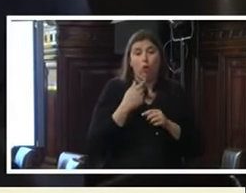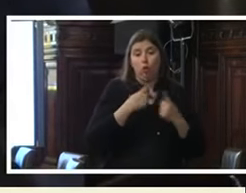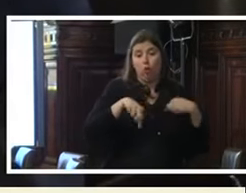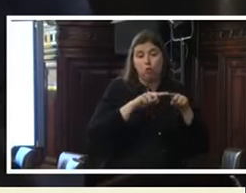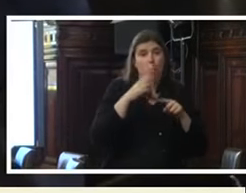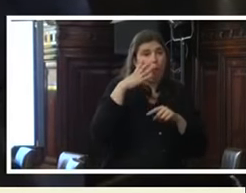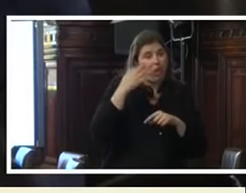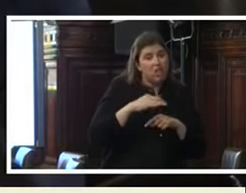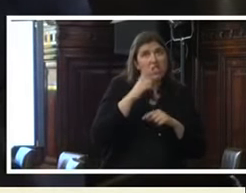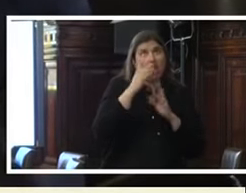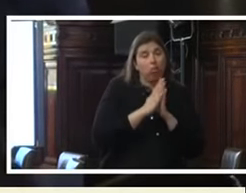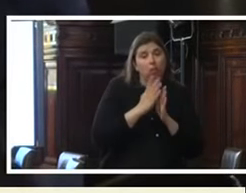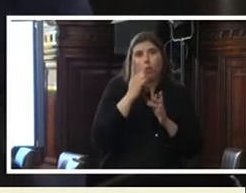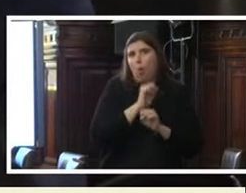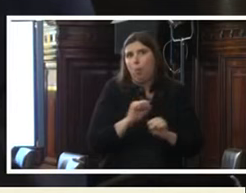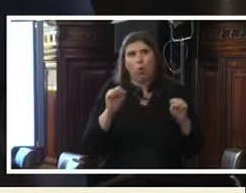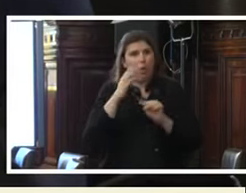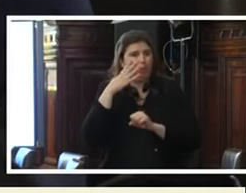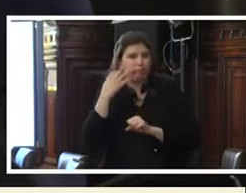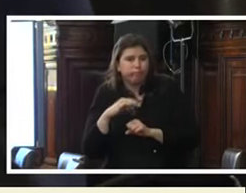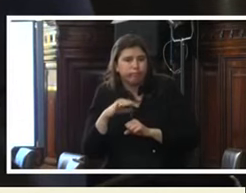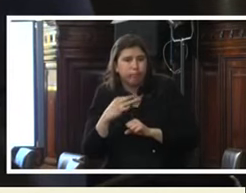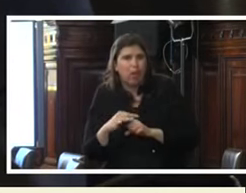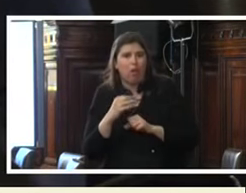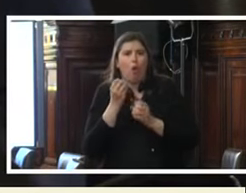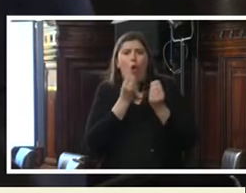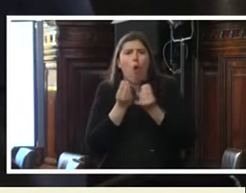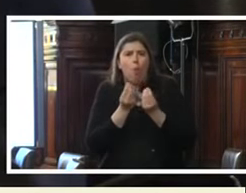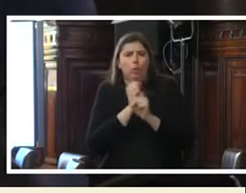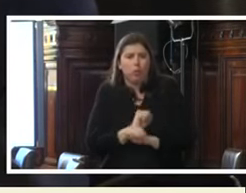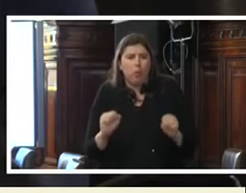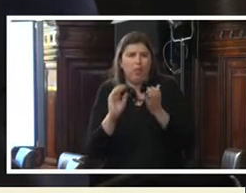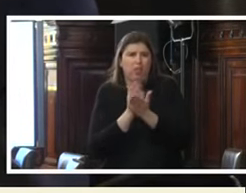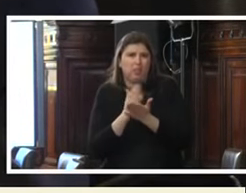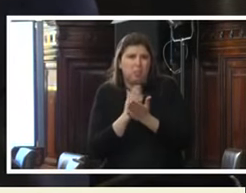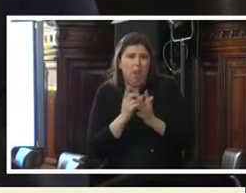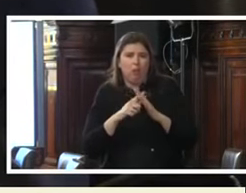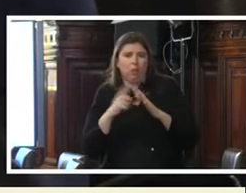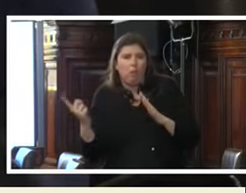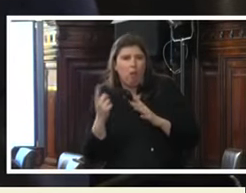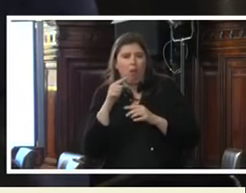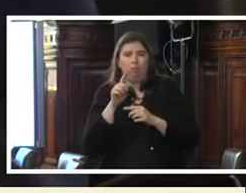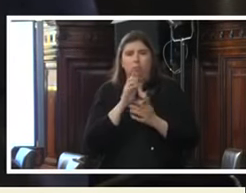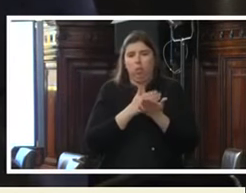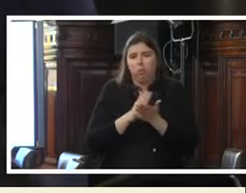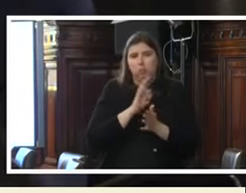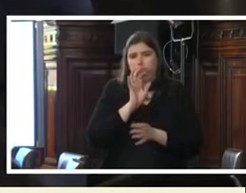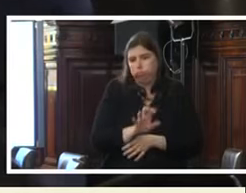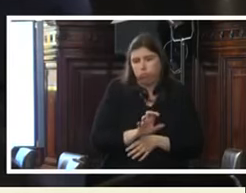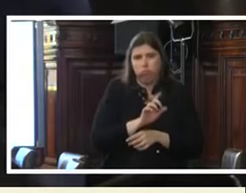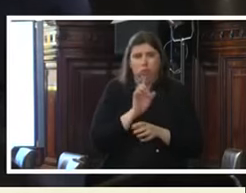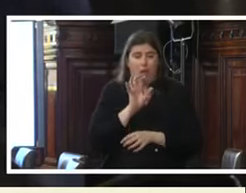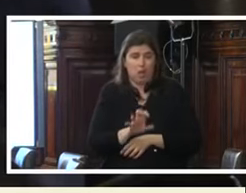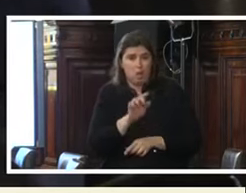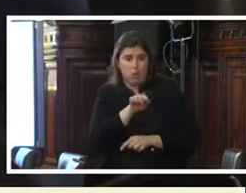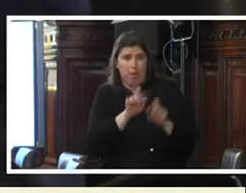entender como el nombre de una fe religiosa se puede discriminar excluir vulnerar la dignidad de la persona y negarles el derecho